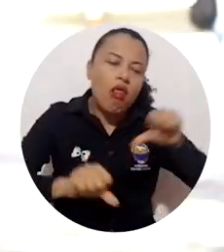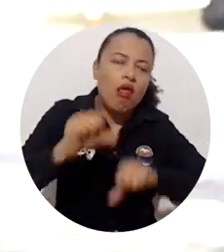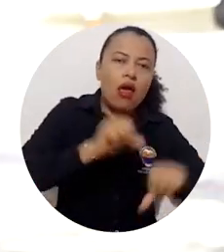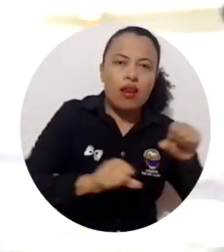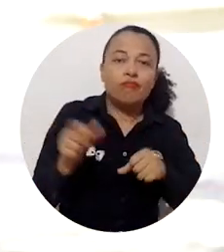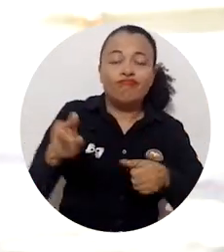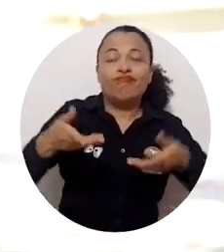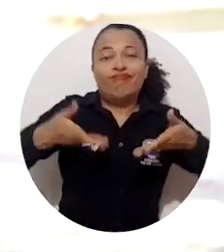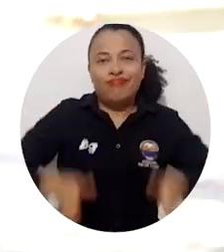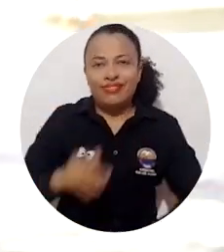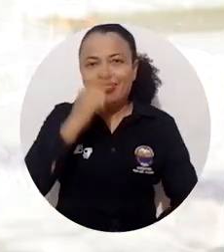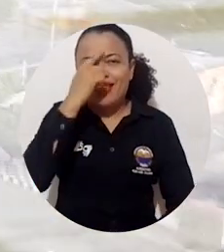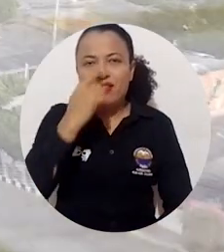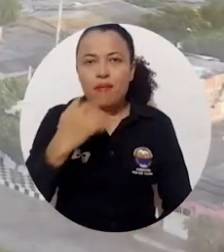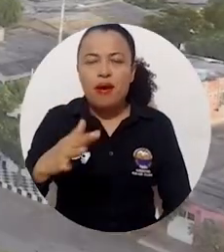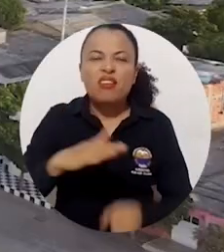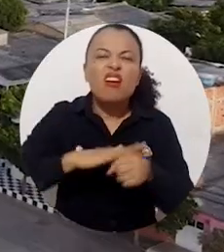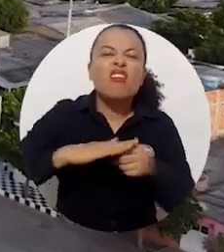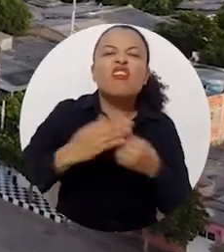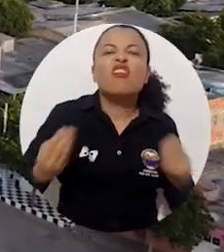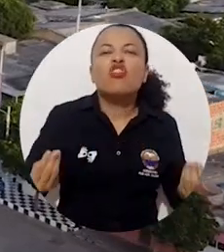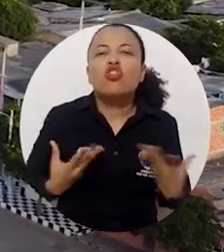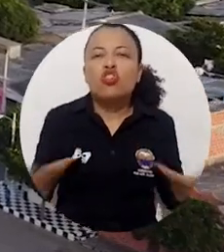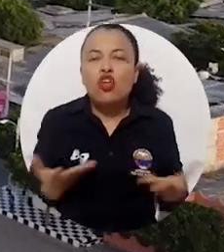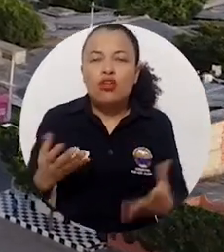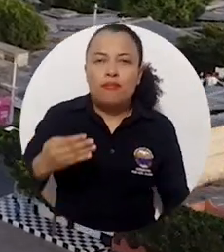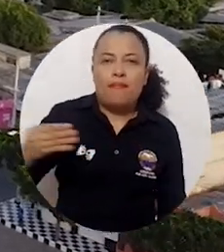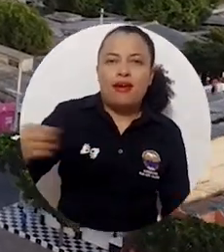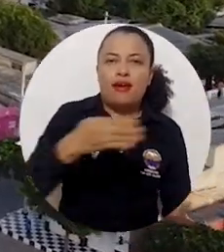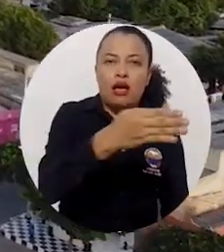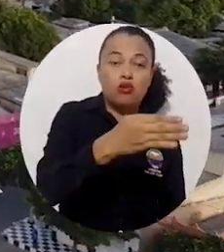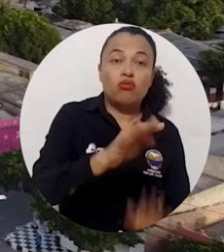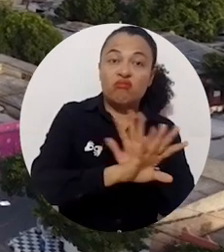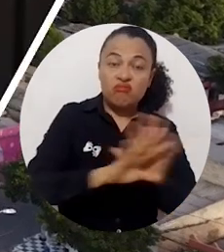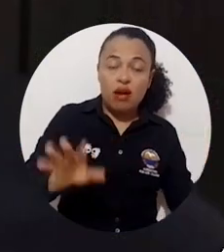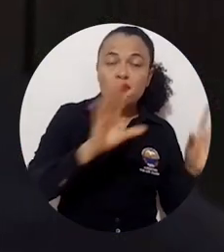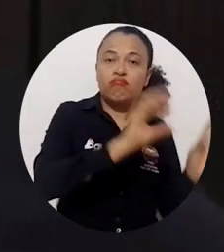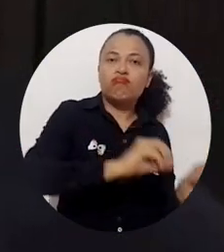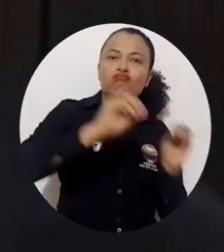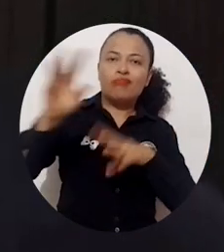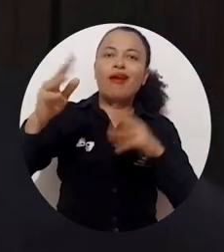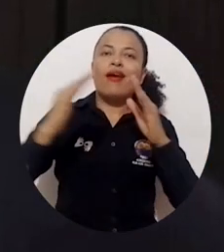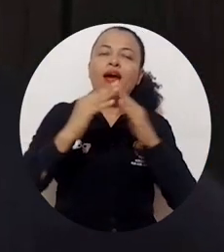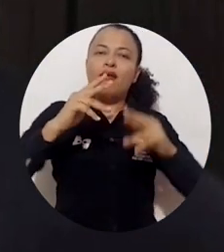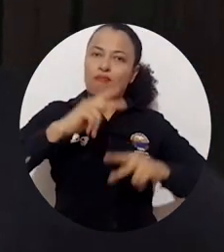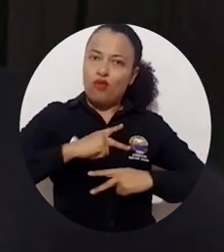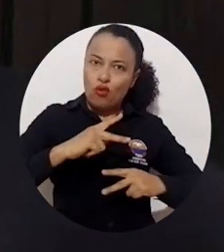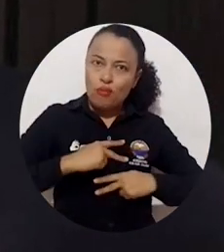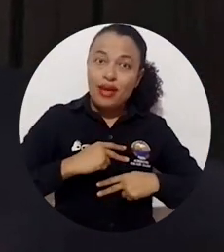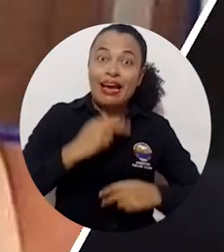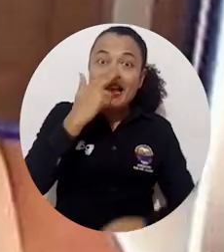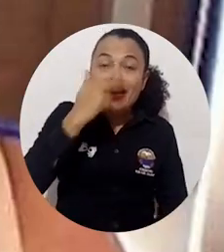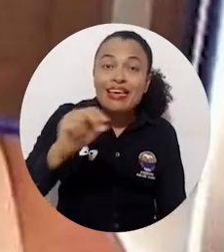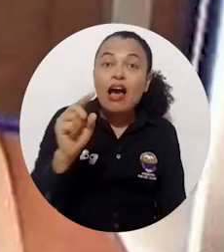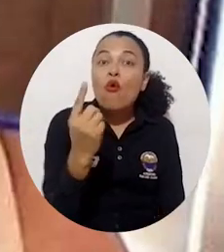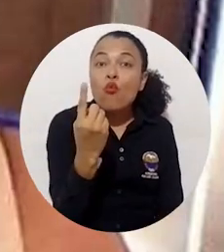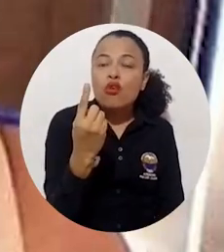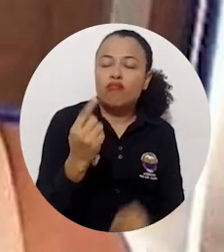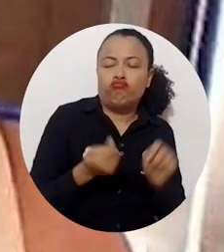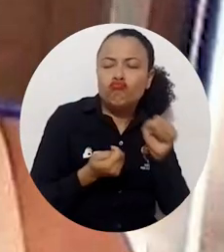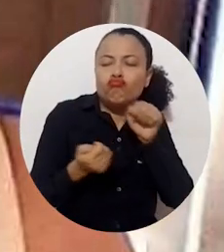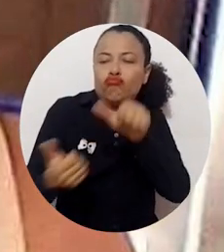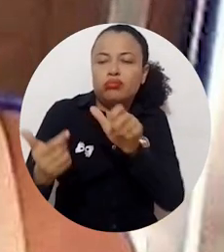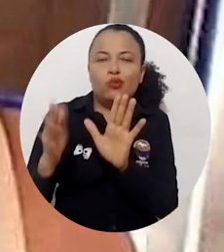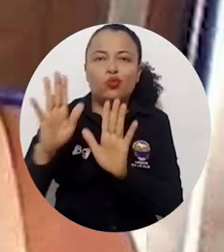Trabajo en la sección de servicios generales. Samaria, nacida en el barrio Pescaíto, de donde salió a su casa propia y logró